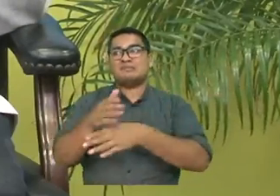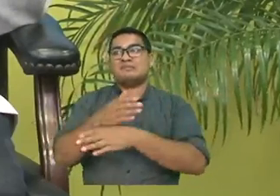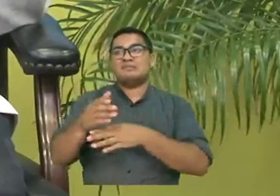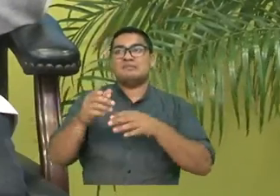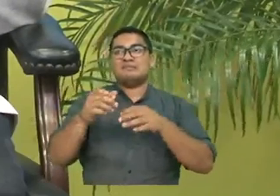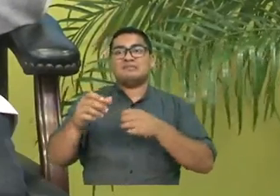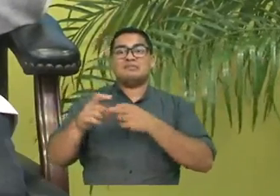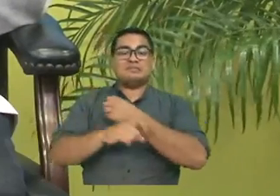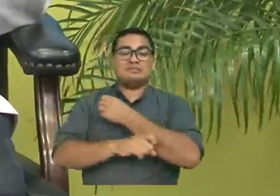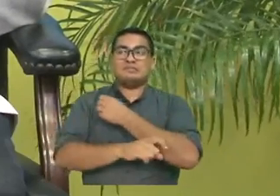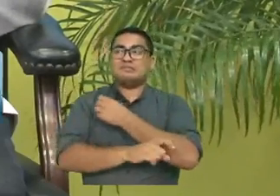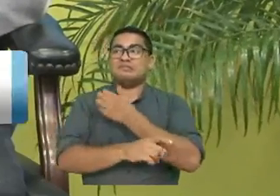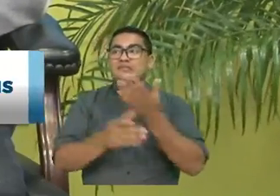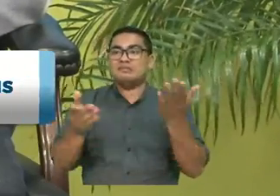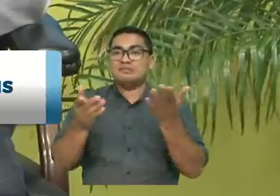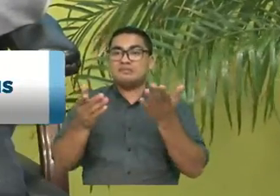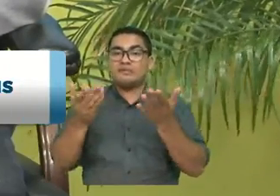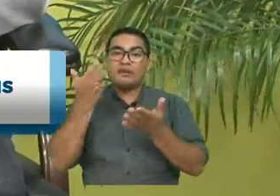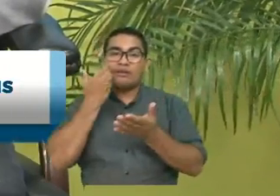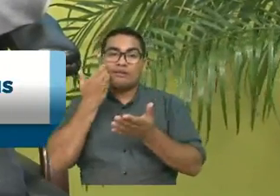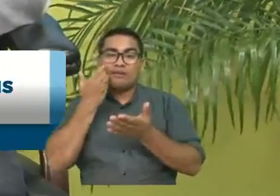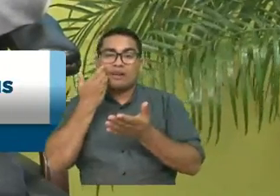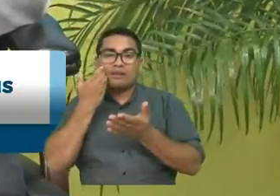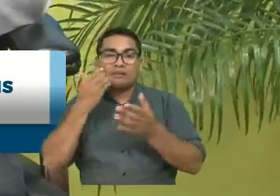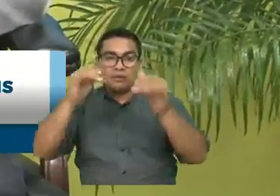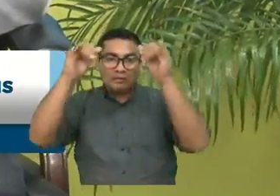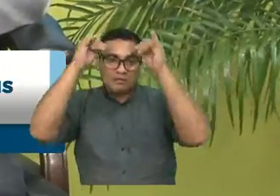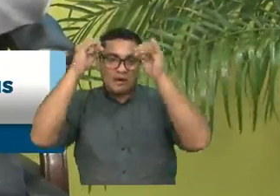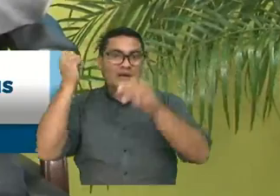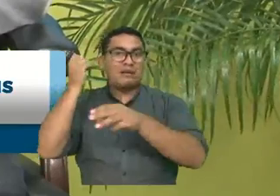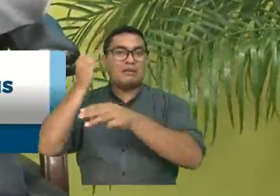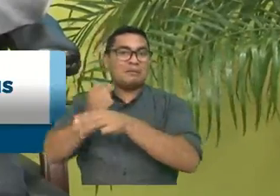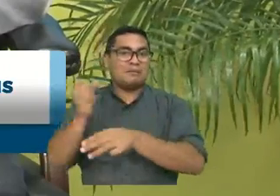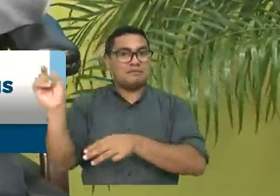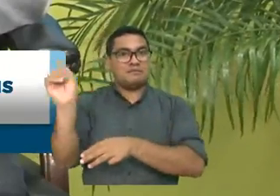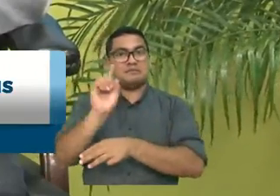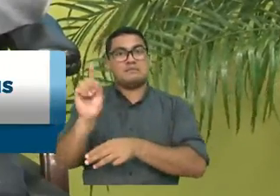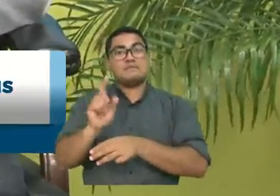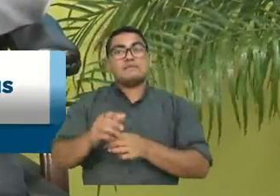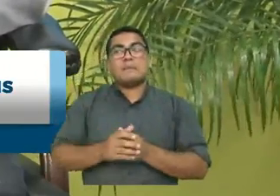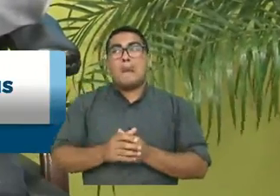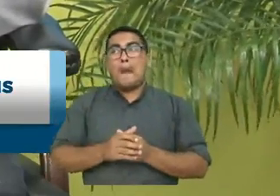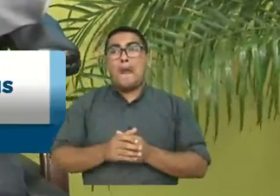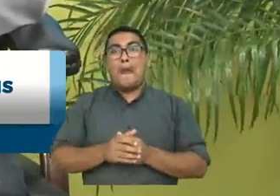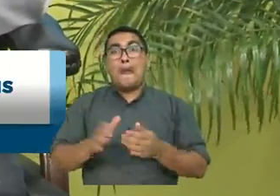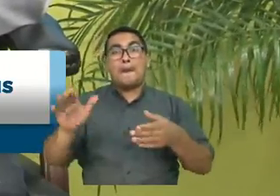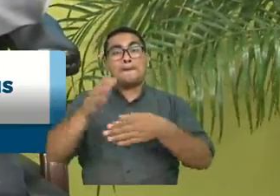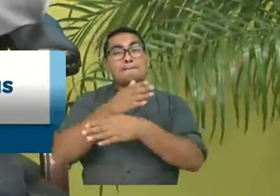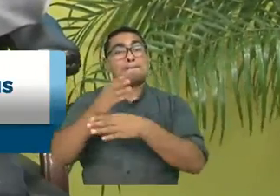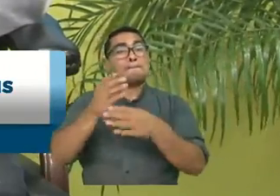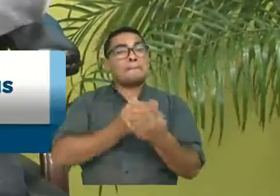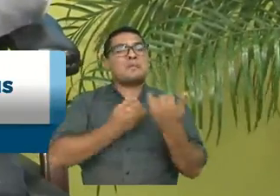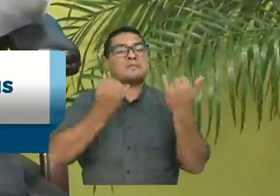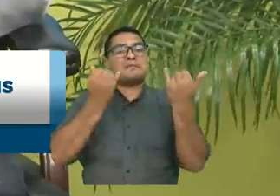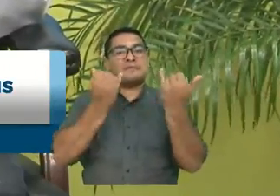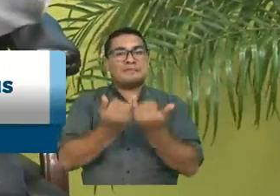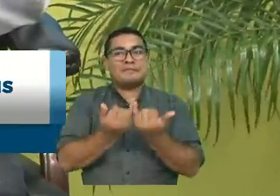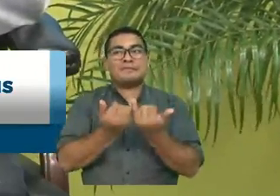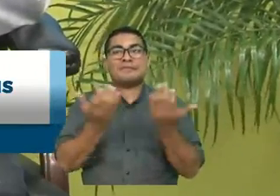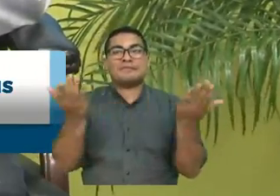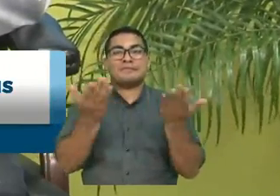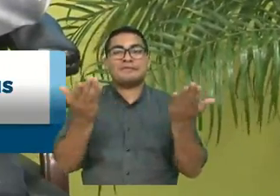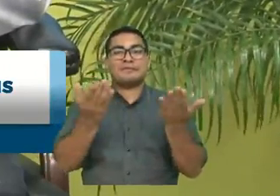van a sacrificar un animalito enfermo, existen mataderos, está la institución correspondiente que es la que